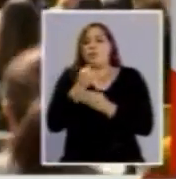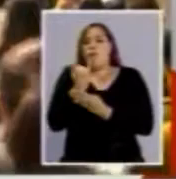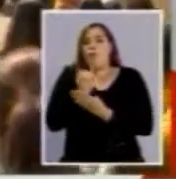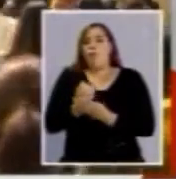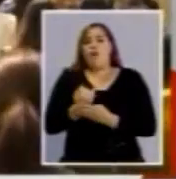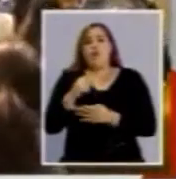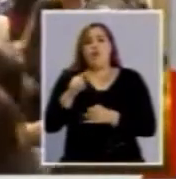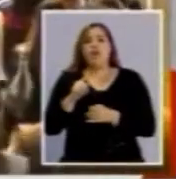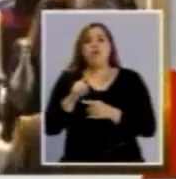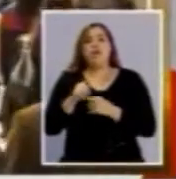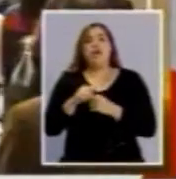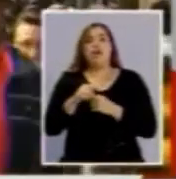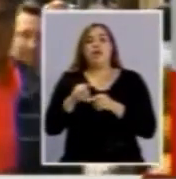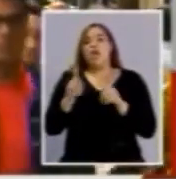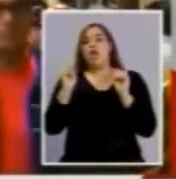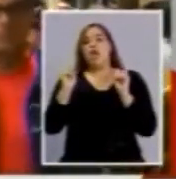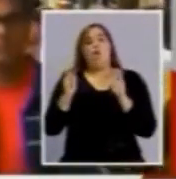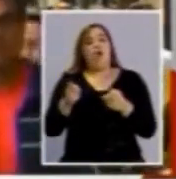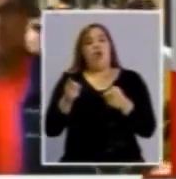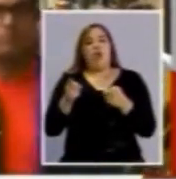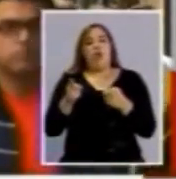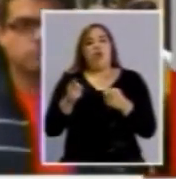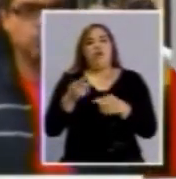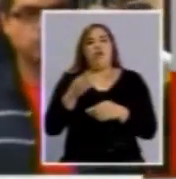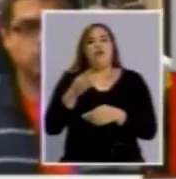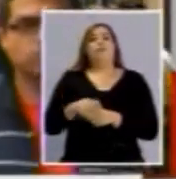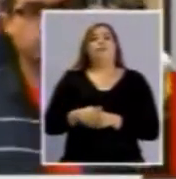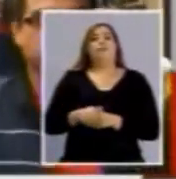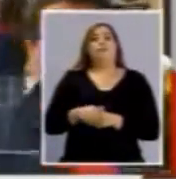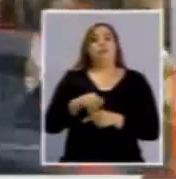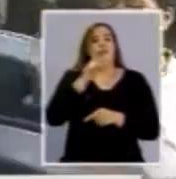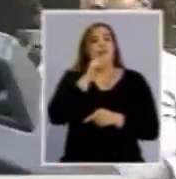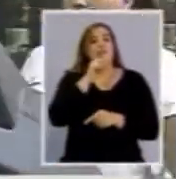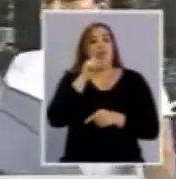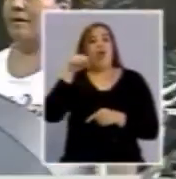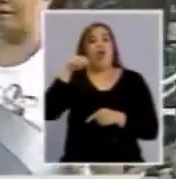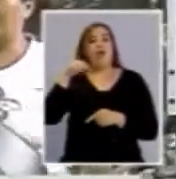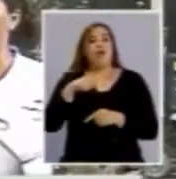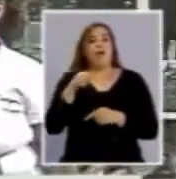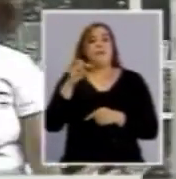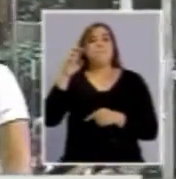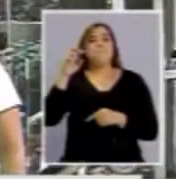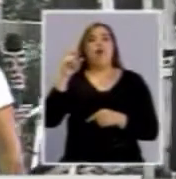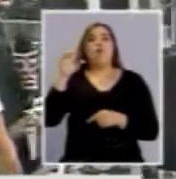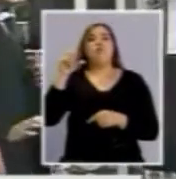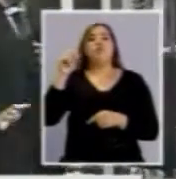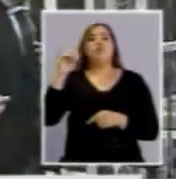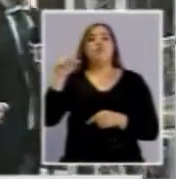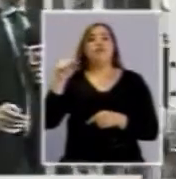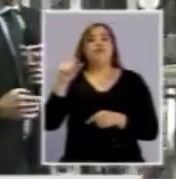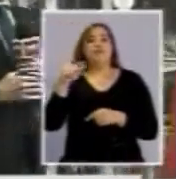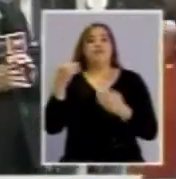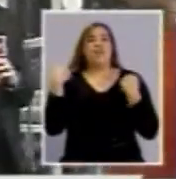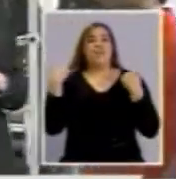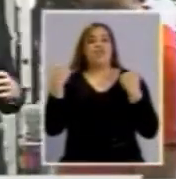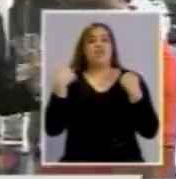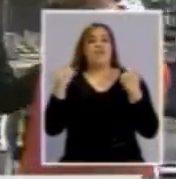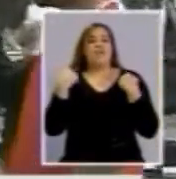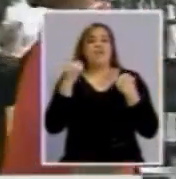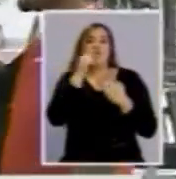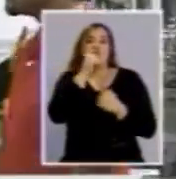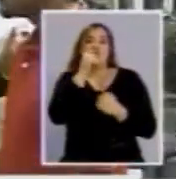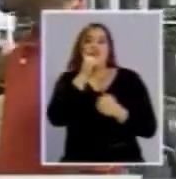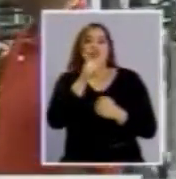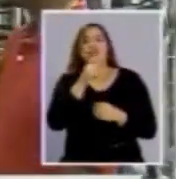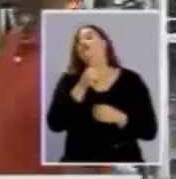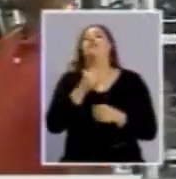buena forma, son exactamente iguales. Por eso que acá tenemos, por ejemplo, a Paulina, que está haciendo su entrenamiento diario, Y estamos